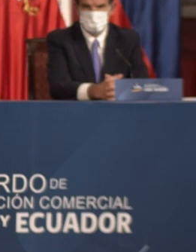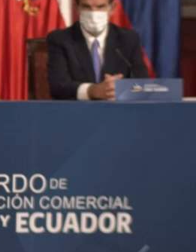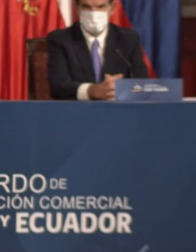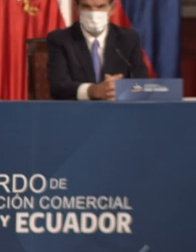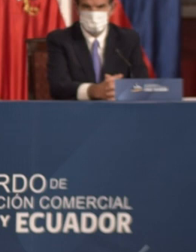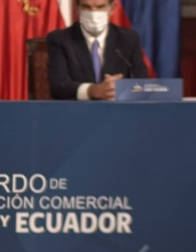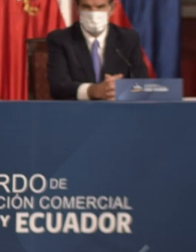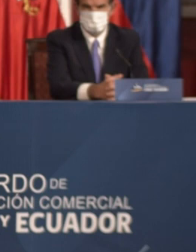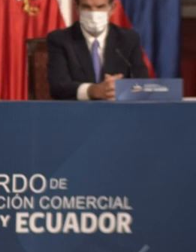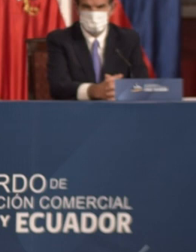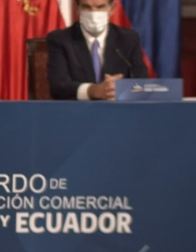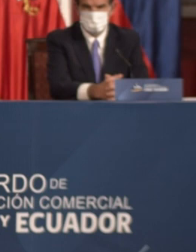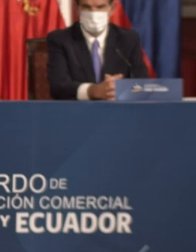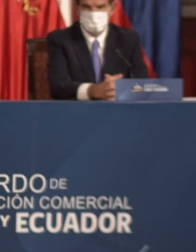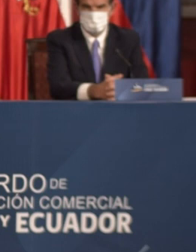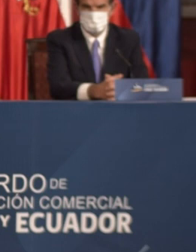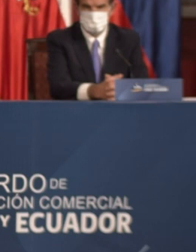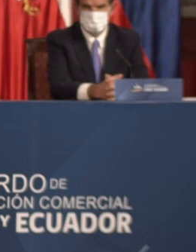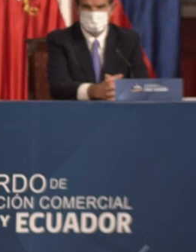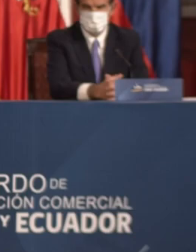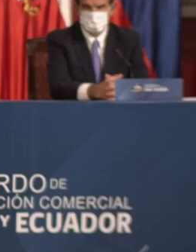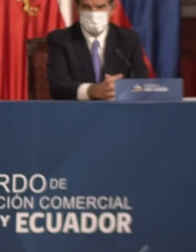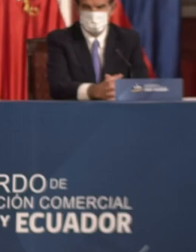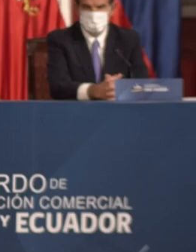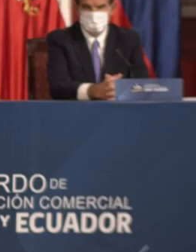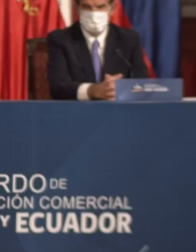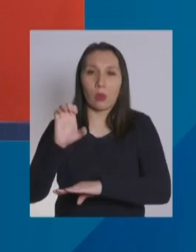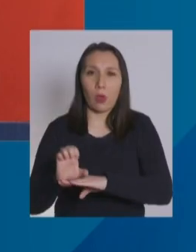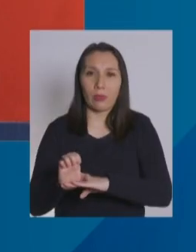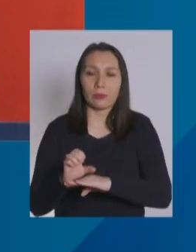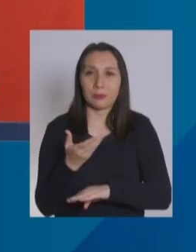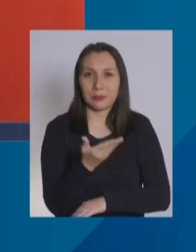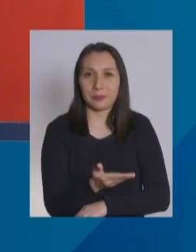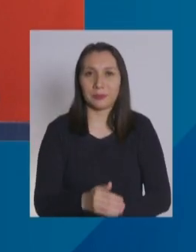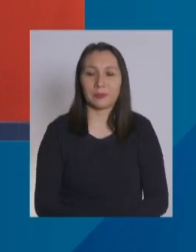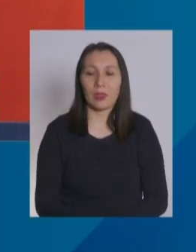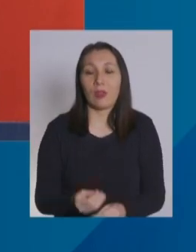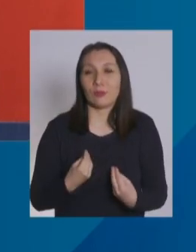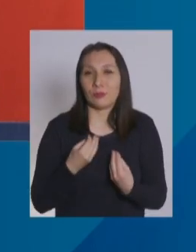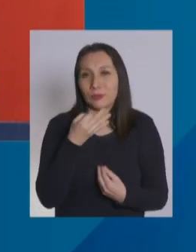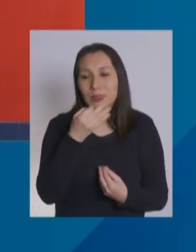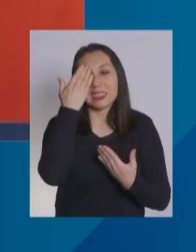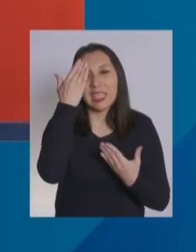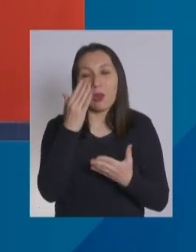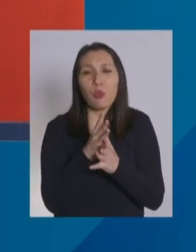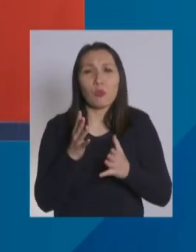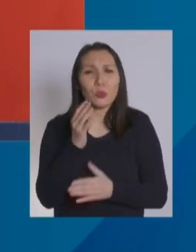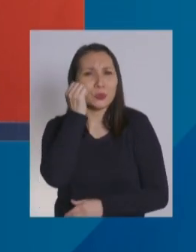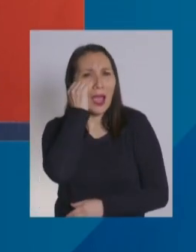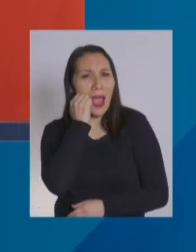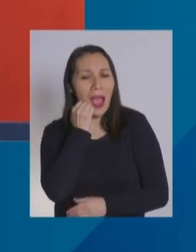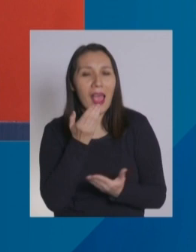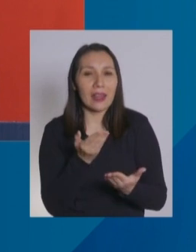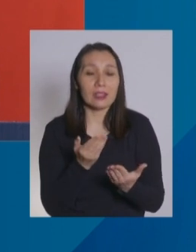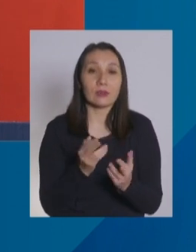marcha en otros países crear empleos recuperar oportunidades el acuerdo firmado de manera virtual el jueves